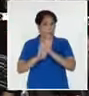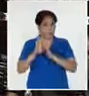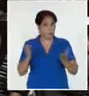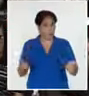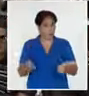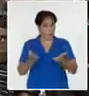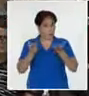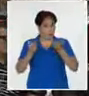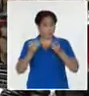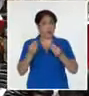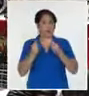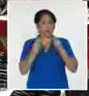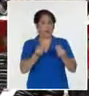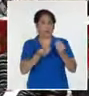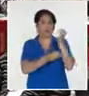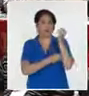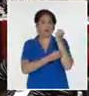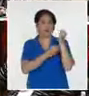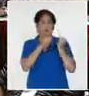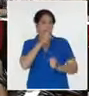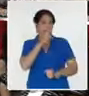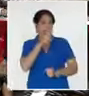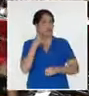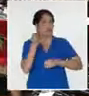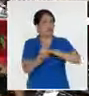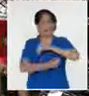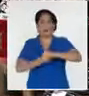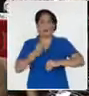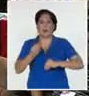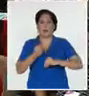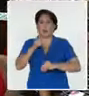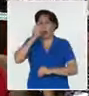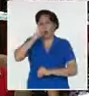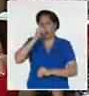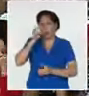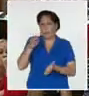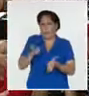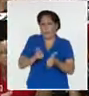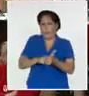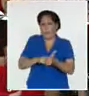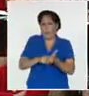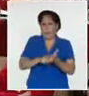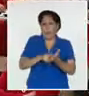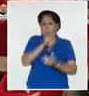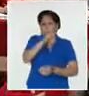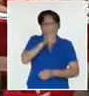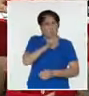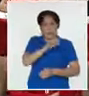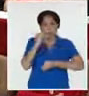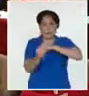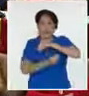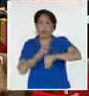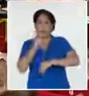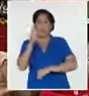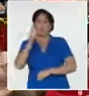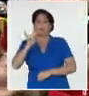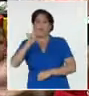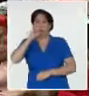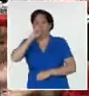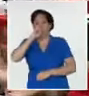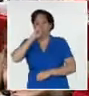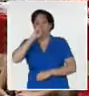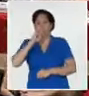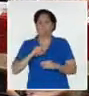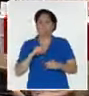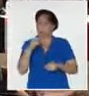y fortalecimiento, se modificó la edad de ingreso a la organización de 14 a 16 años.